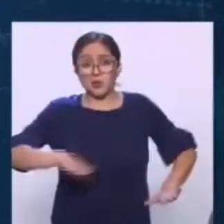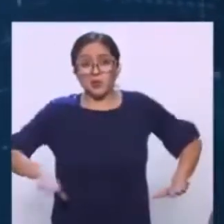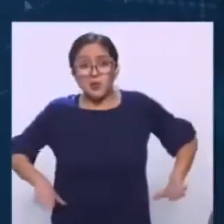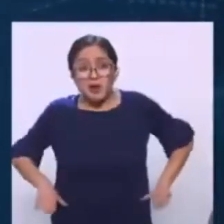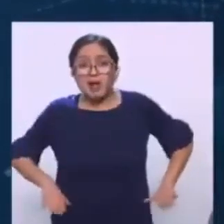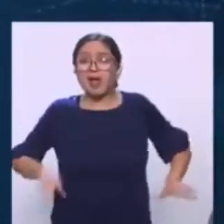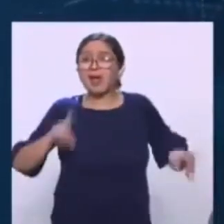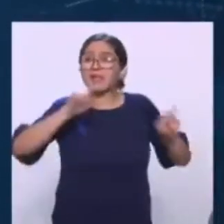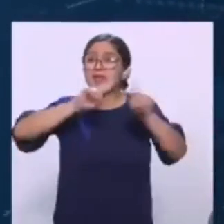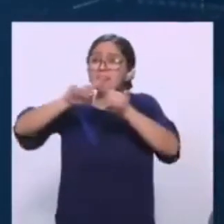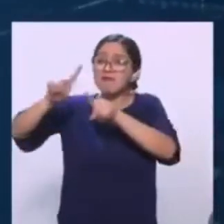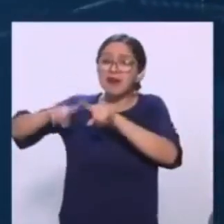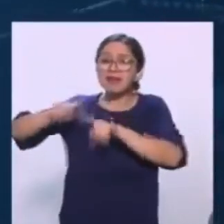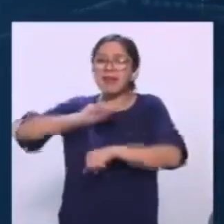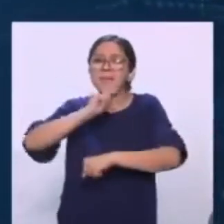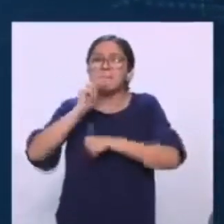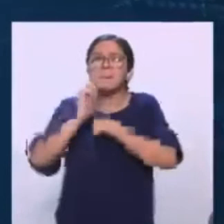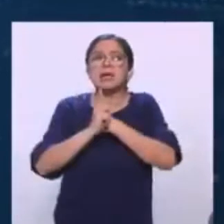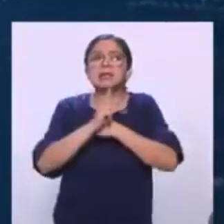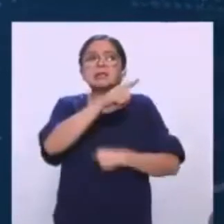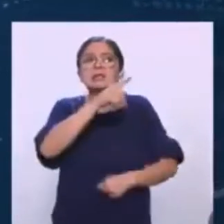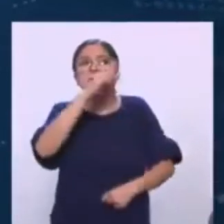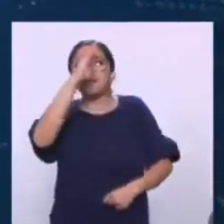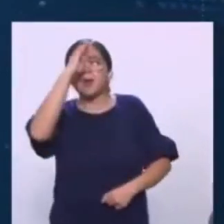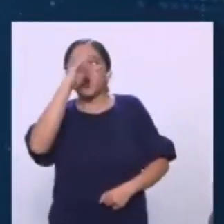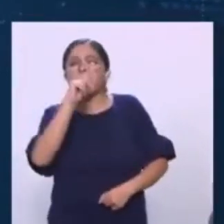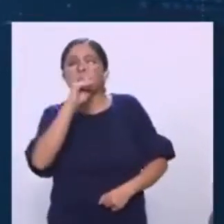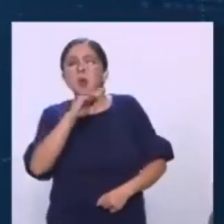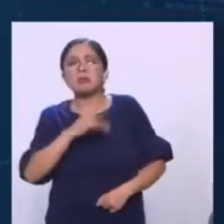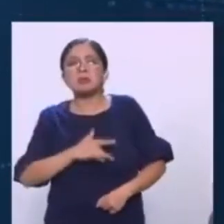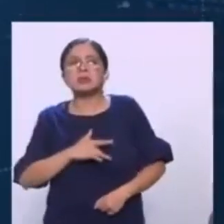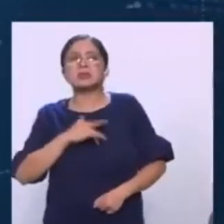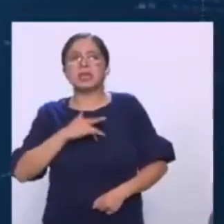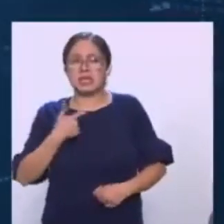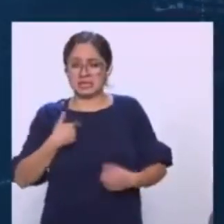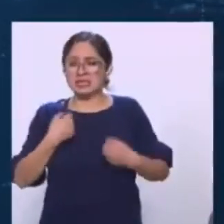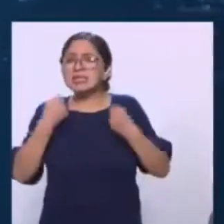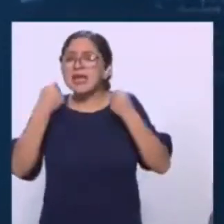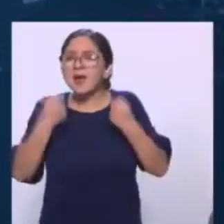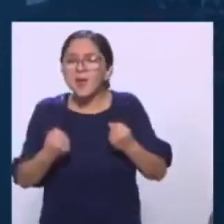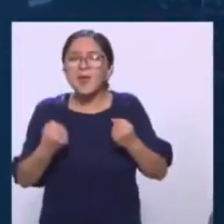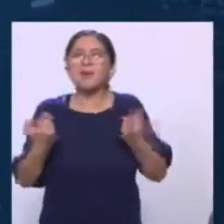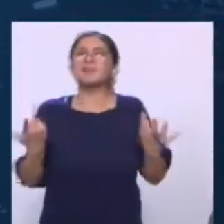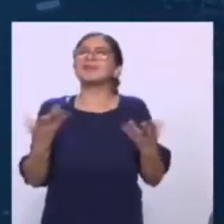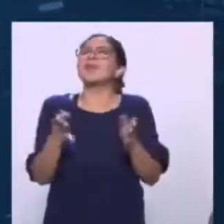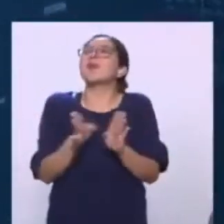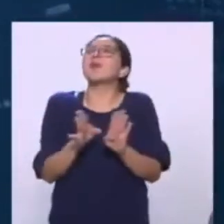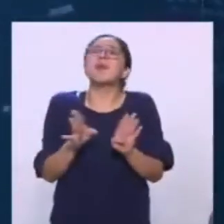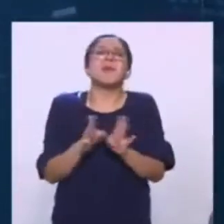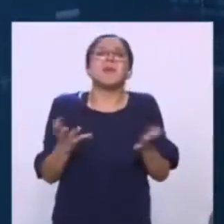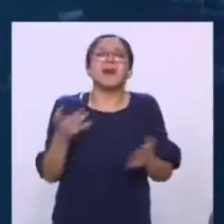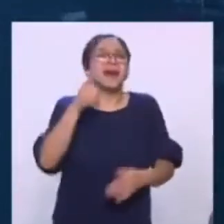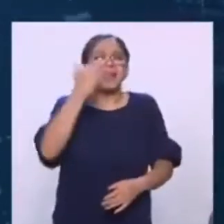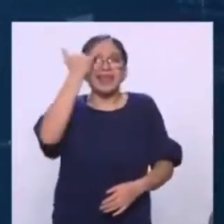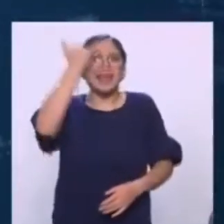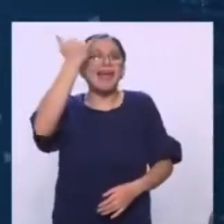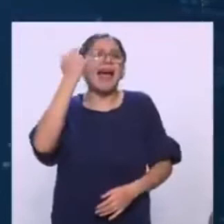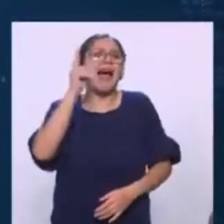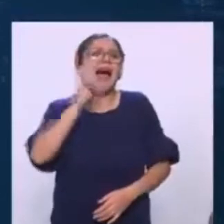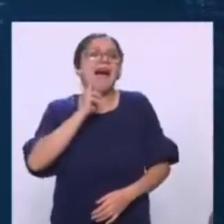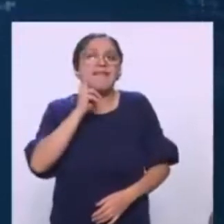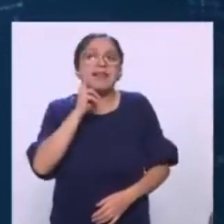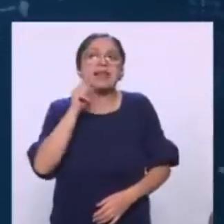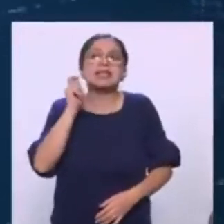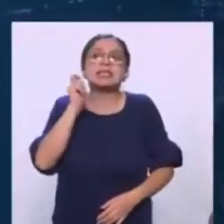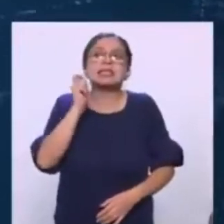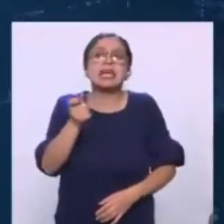nación estar absolutamente segura, para decirlo un poco metafóricamente, de qué va a contener el próximo tuit.